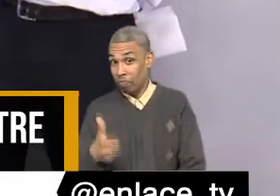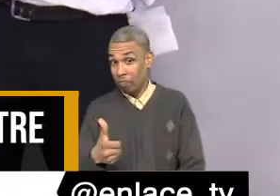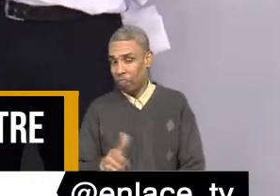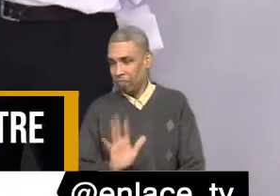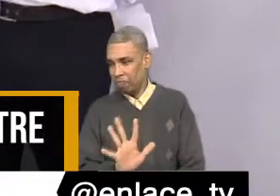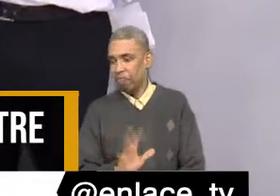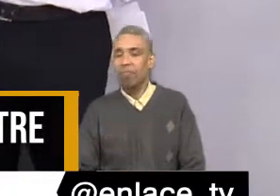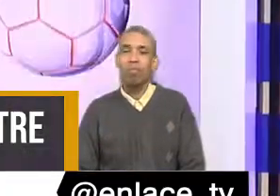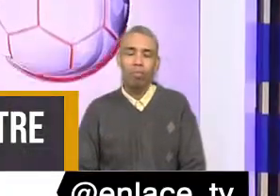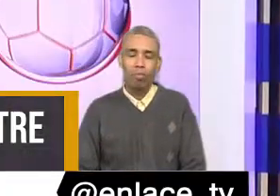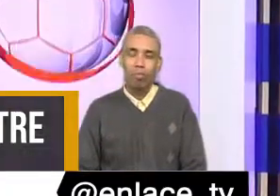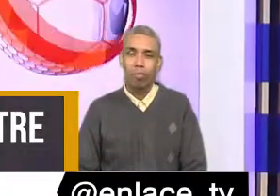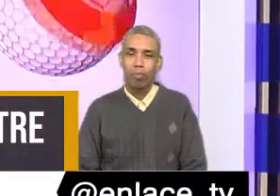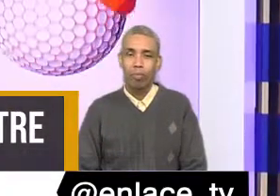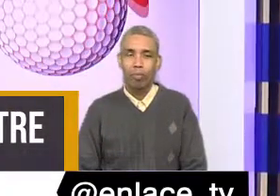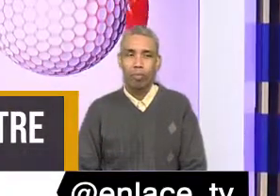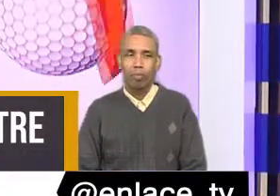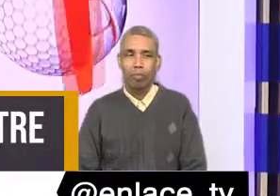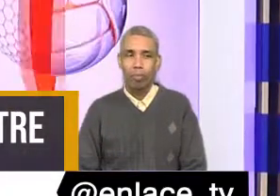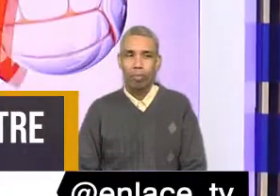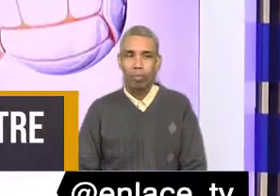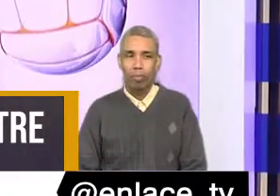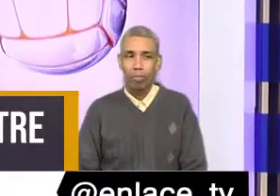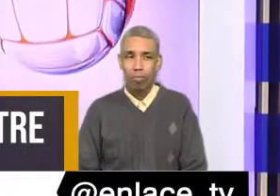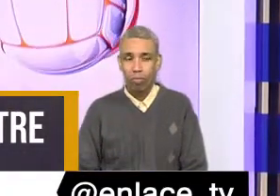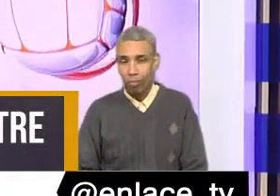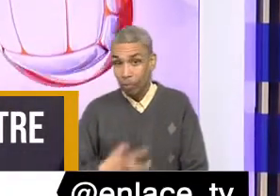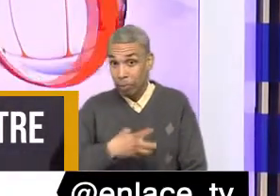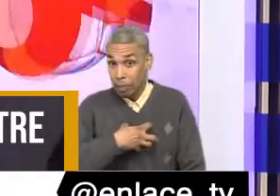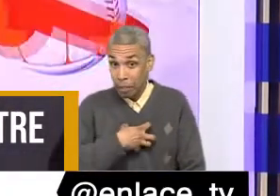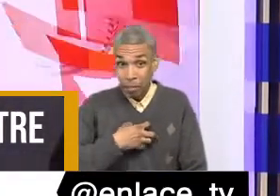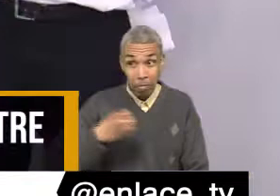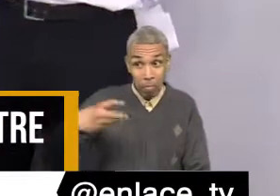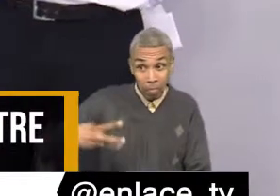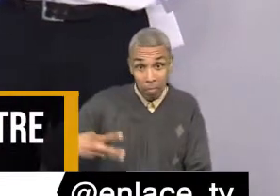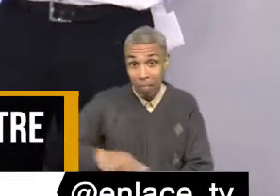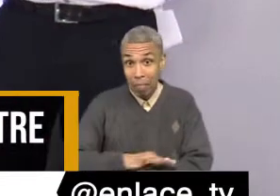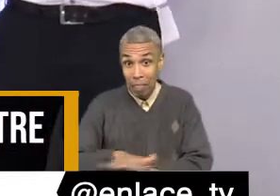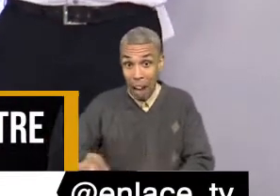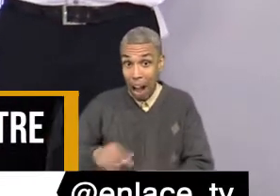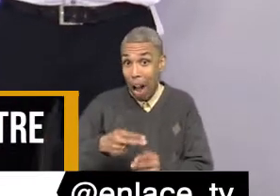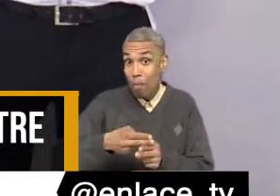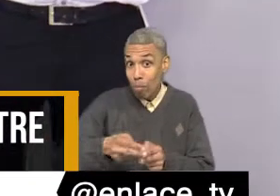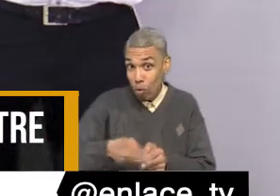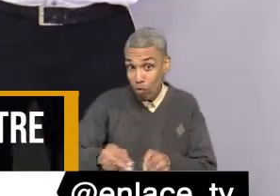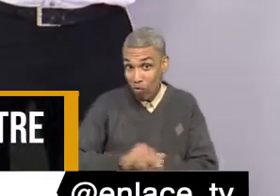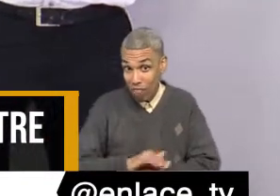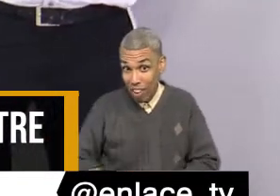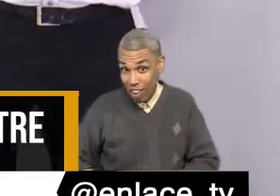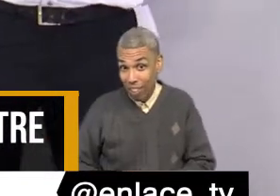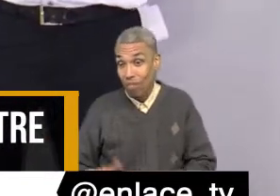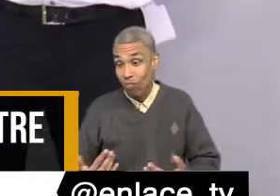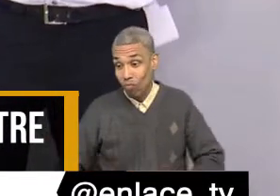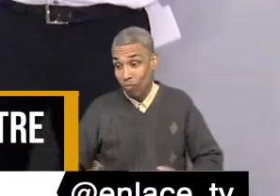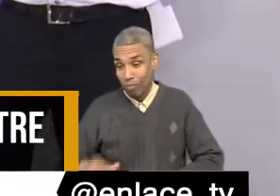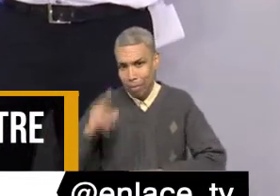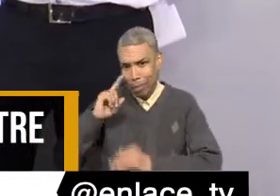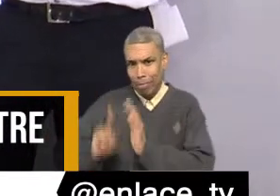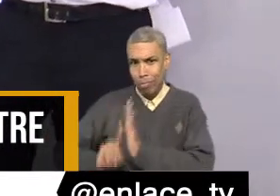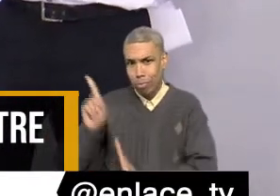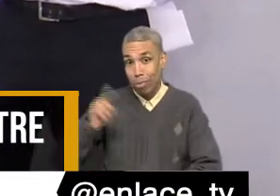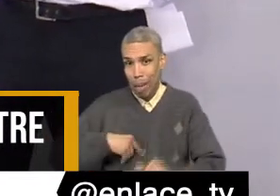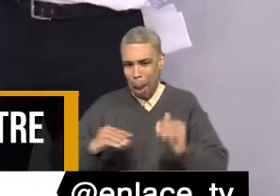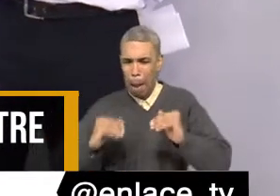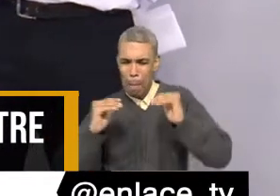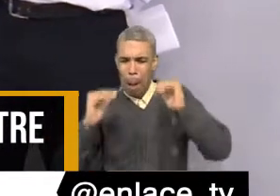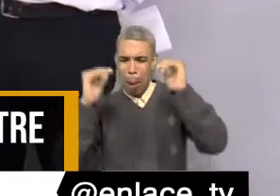Lo que sí está confirmado es que la tercera válida ya va a arranquear. Sí, correcto, esa es la verdad. Y la idea es que pues motivar y agradecer también